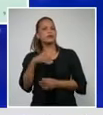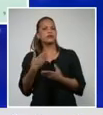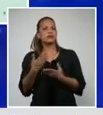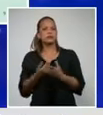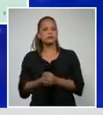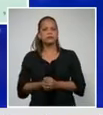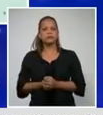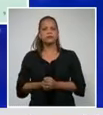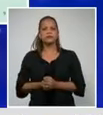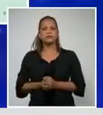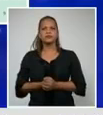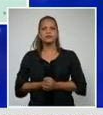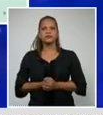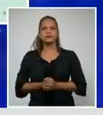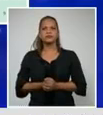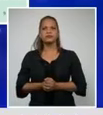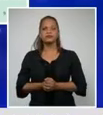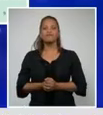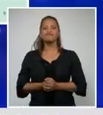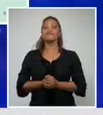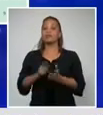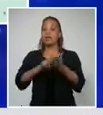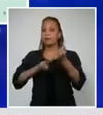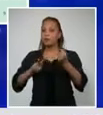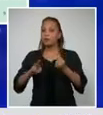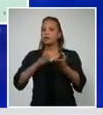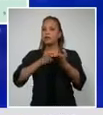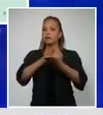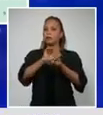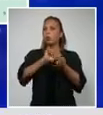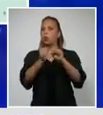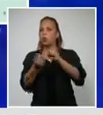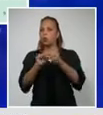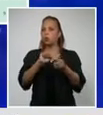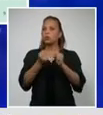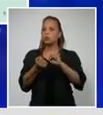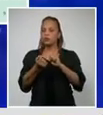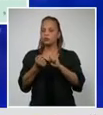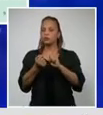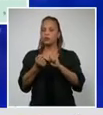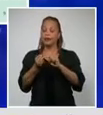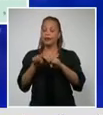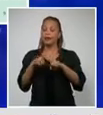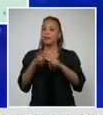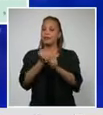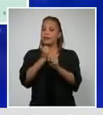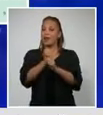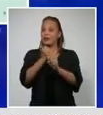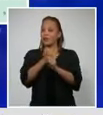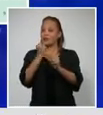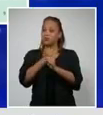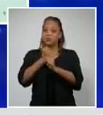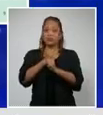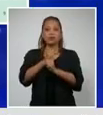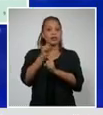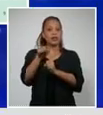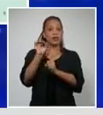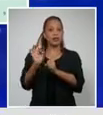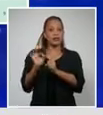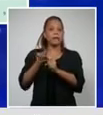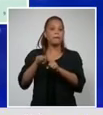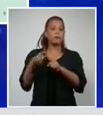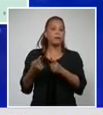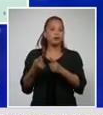que es una provincia que ha mantenido el control. Se sigue trabajando intensamente porque